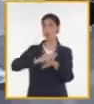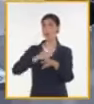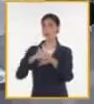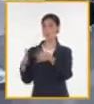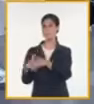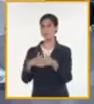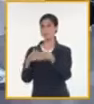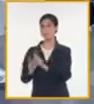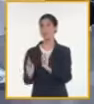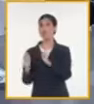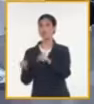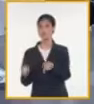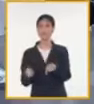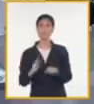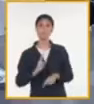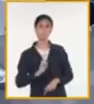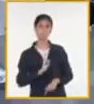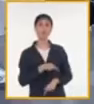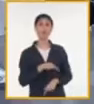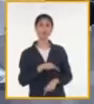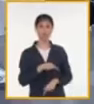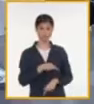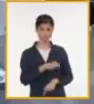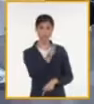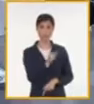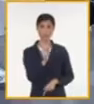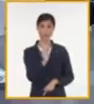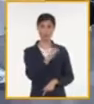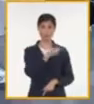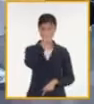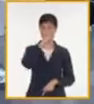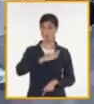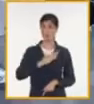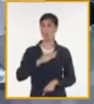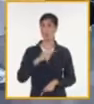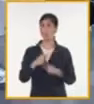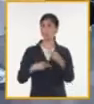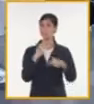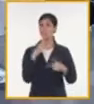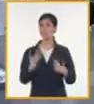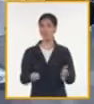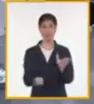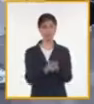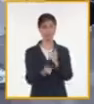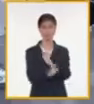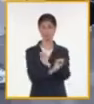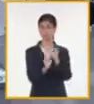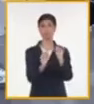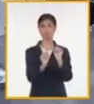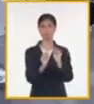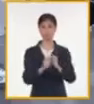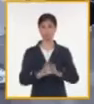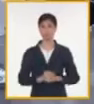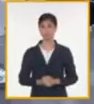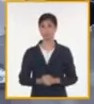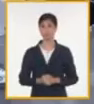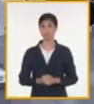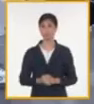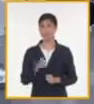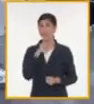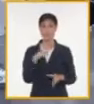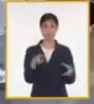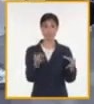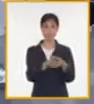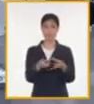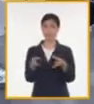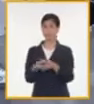de de las operaciones autónomas es el hecho de que incluso en algún momento de toda esta de todas estas campañas terroristas